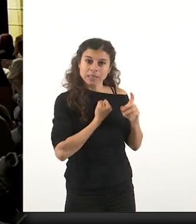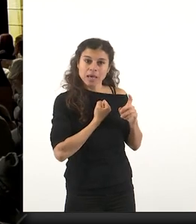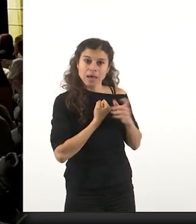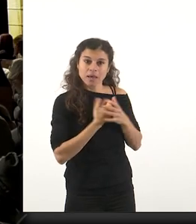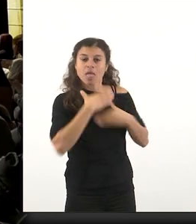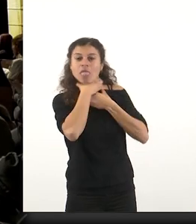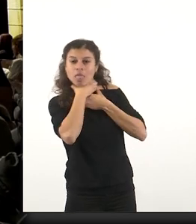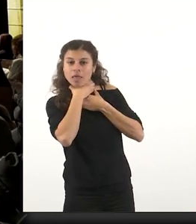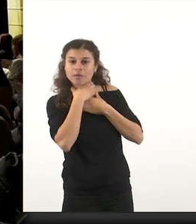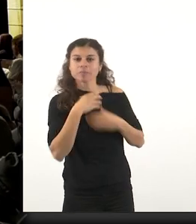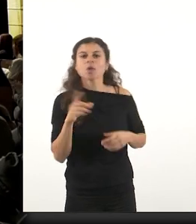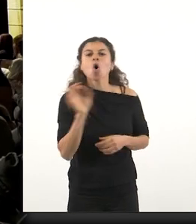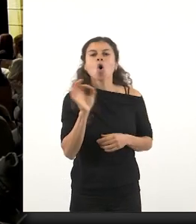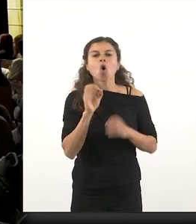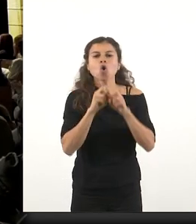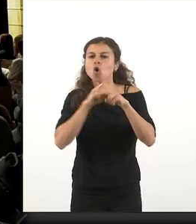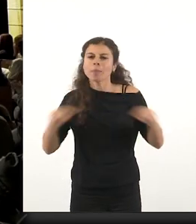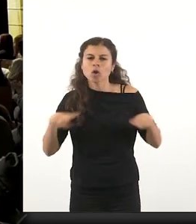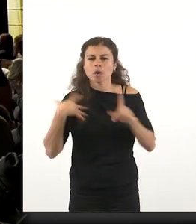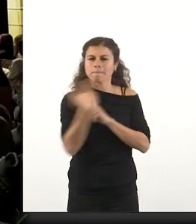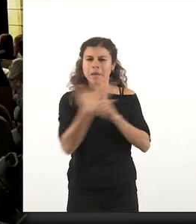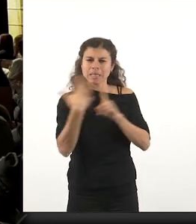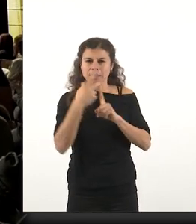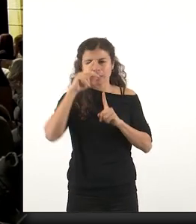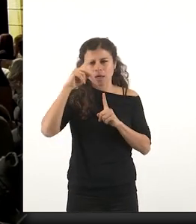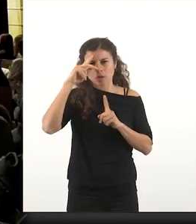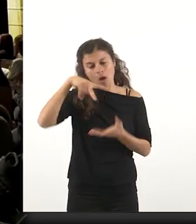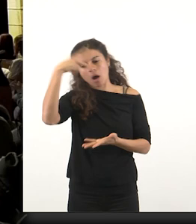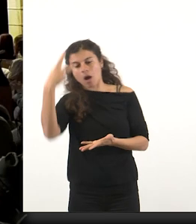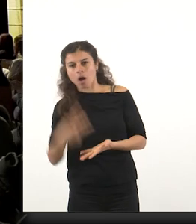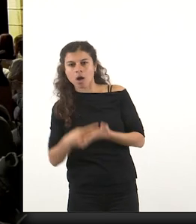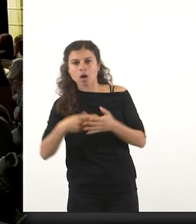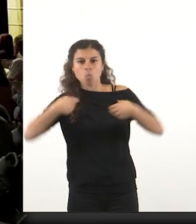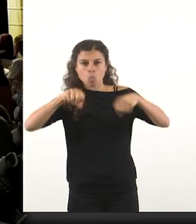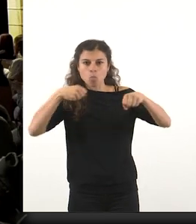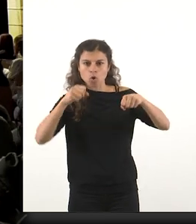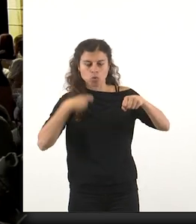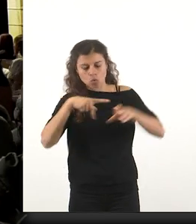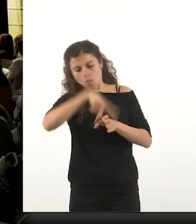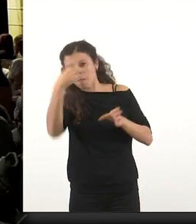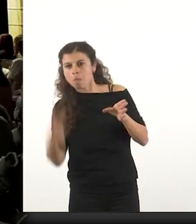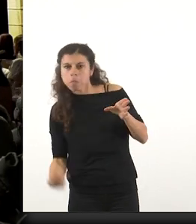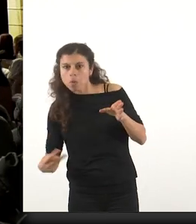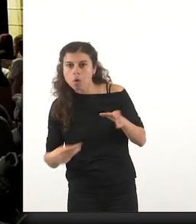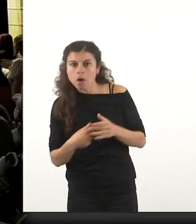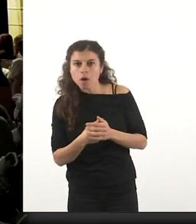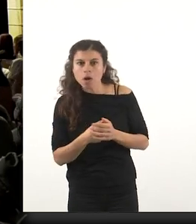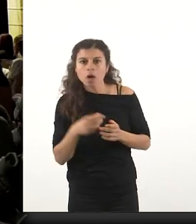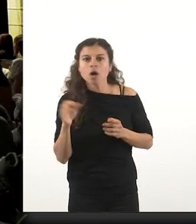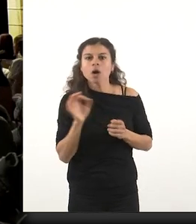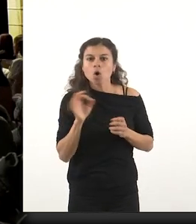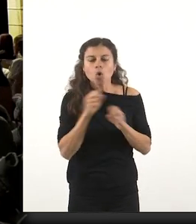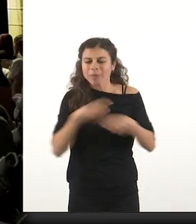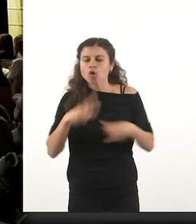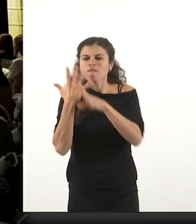¿O creéis que lo porque mi San Antonio fue la última paliza que me pegó y me dejó inconsciente que yo fingí caerme la moto con 18 años? ¿O creéis que lo porque mi San Antonio fue